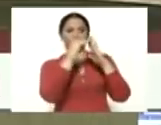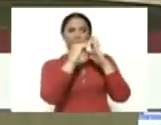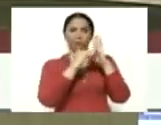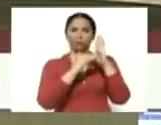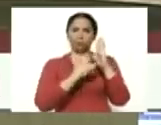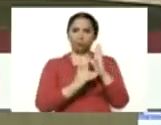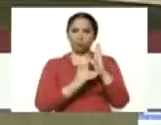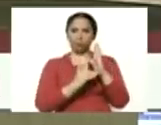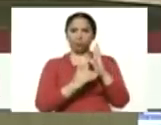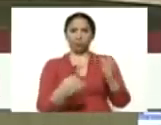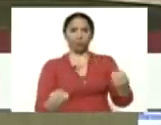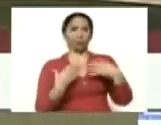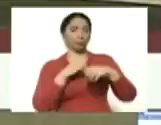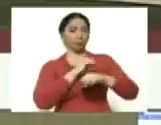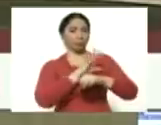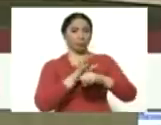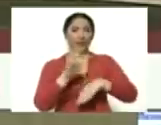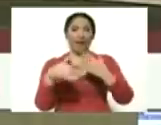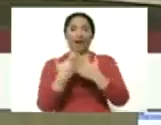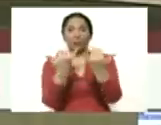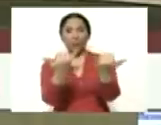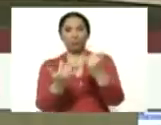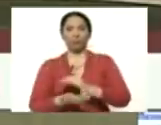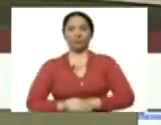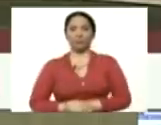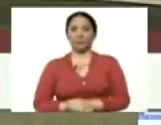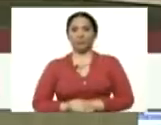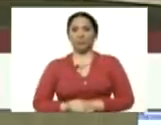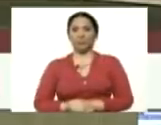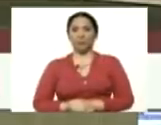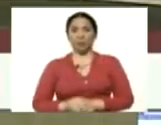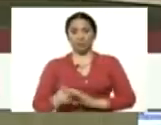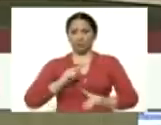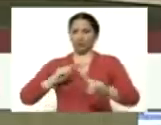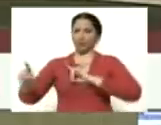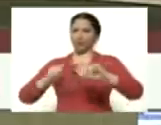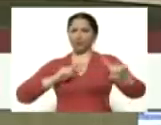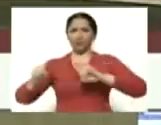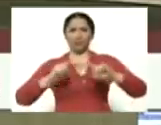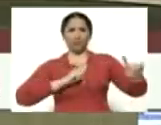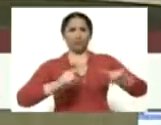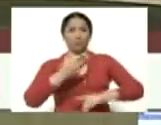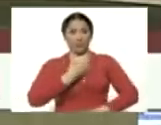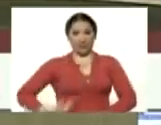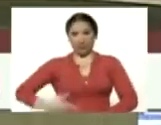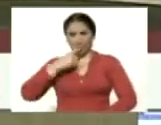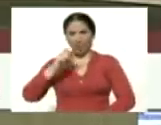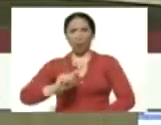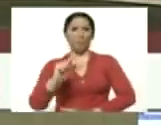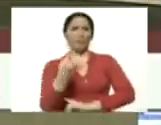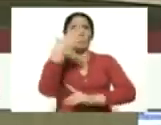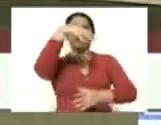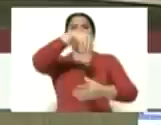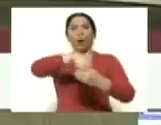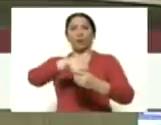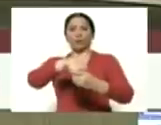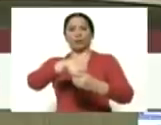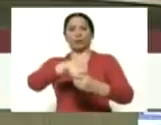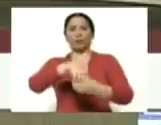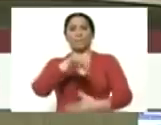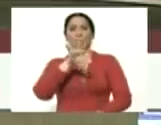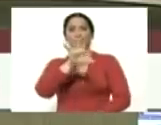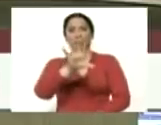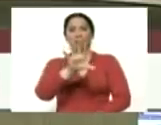de la pandemia hasta el momento. El dirigente ordenó una de las primeras cuarentenas en la